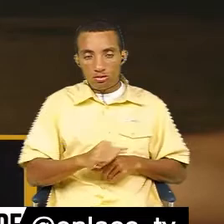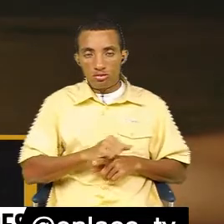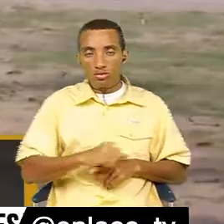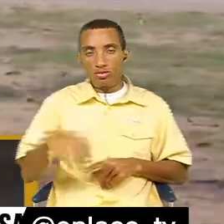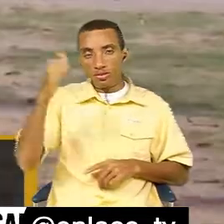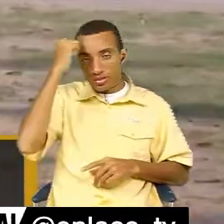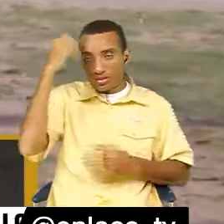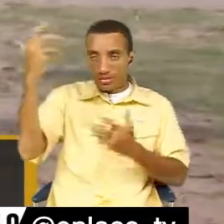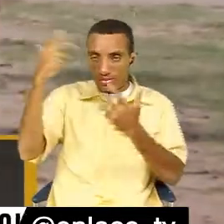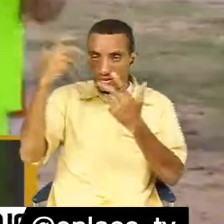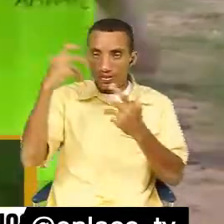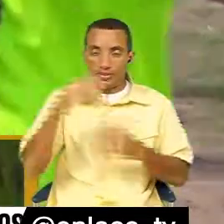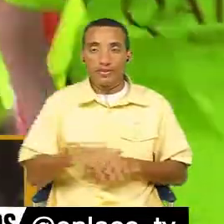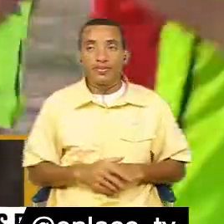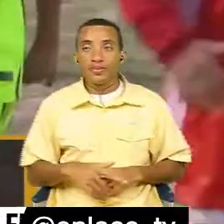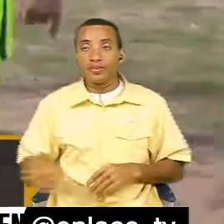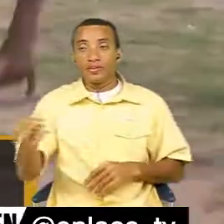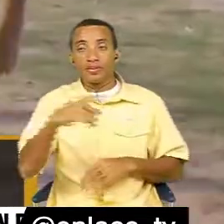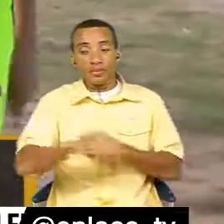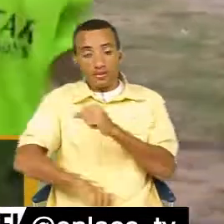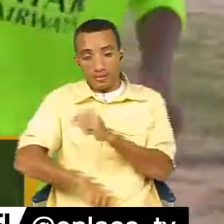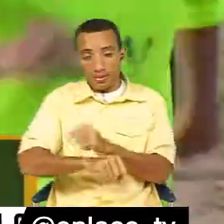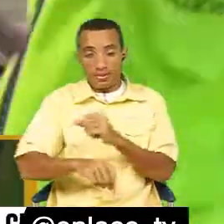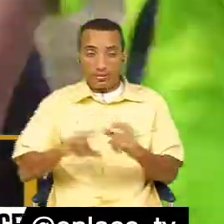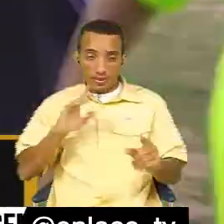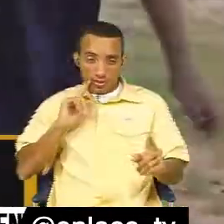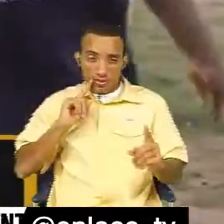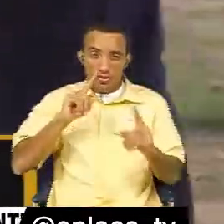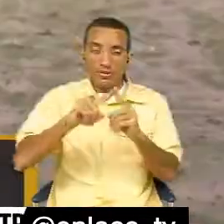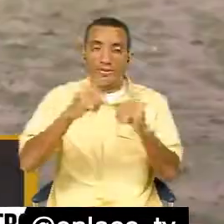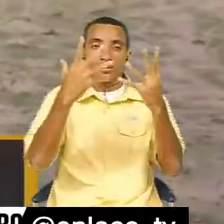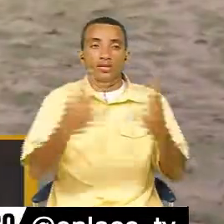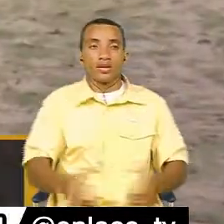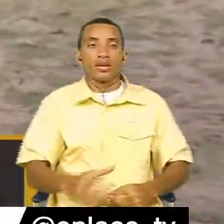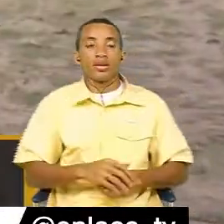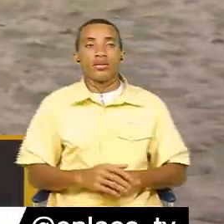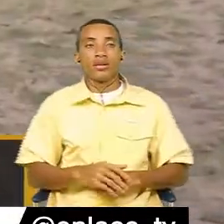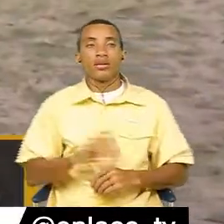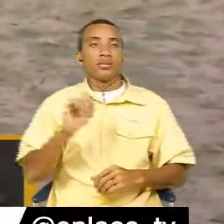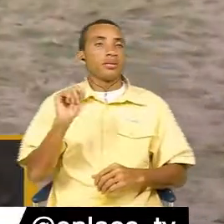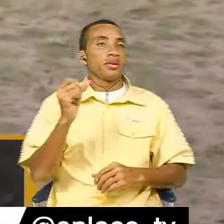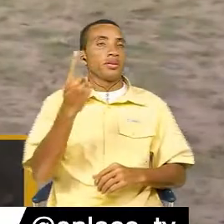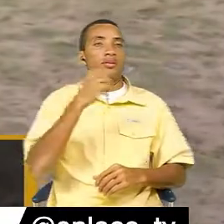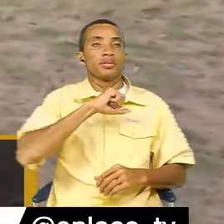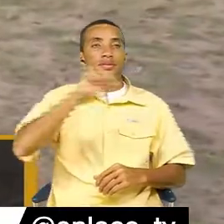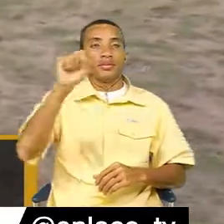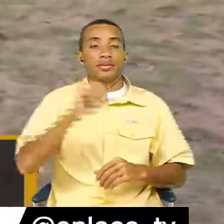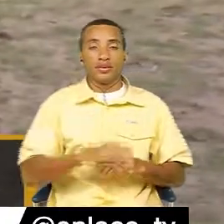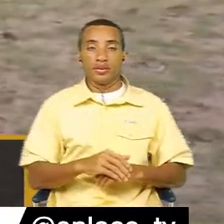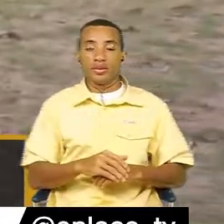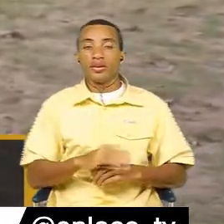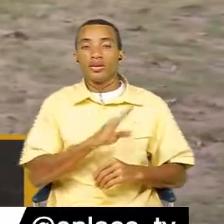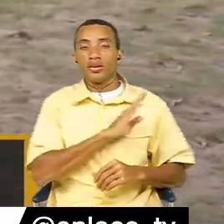poder ganar. Estos futbolistas tienen muy claro el objetivo, conquistar el Premier Cup Fútbol 7 para